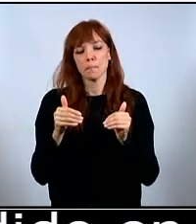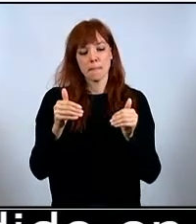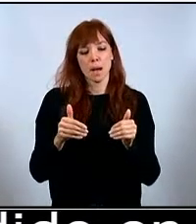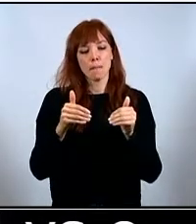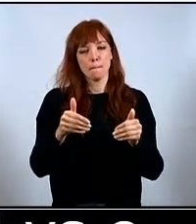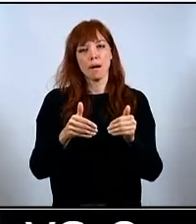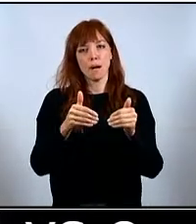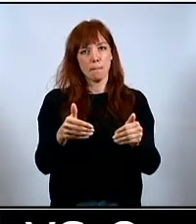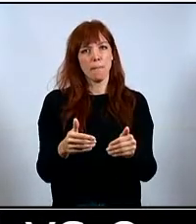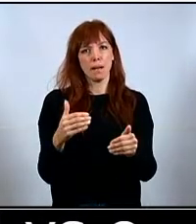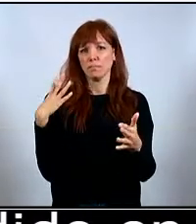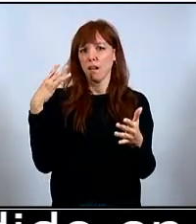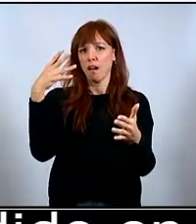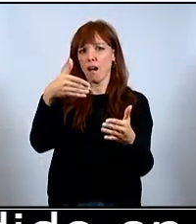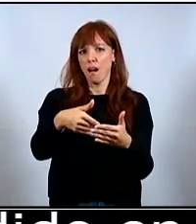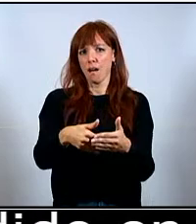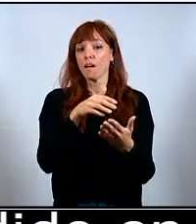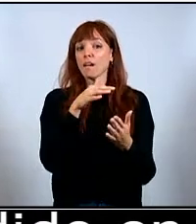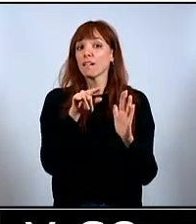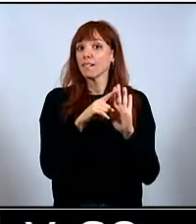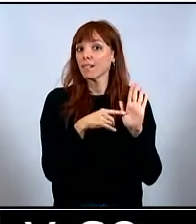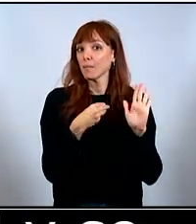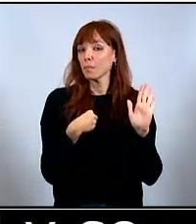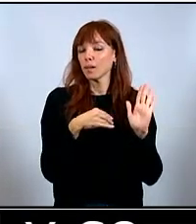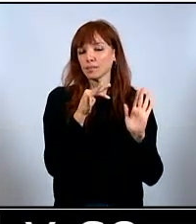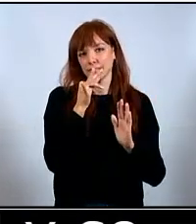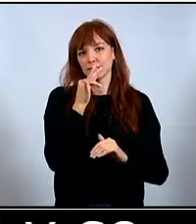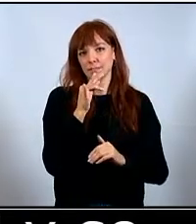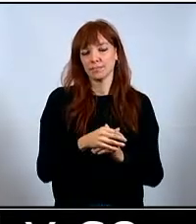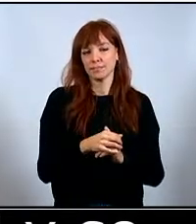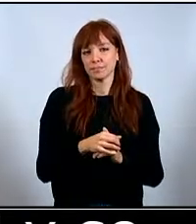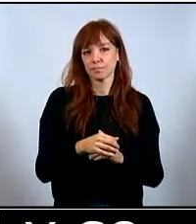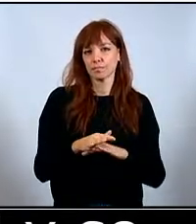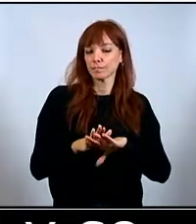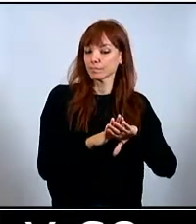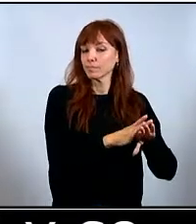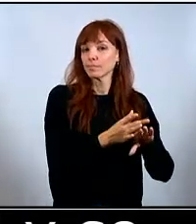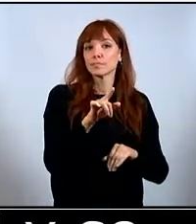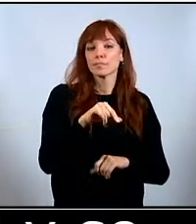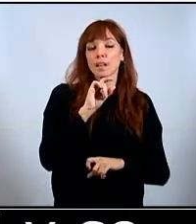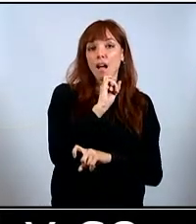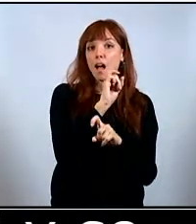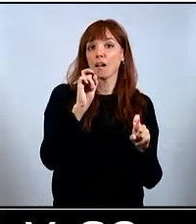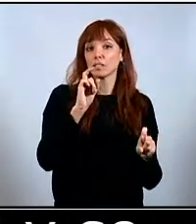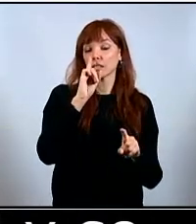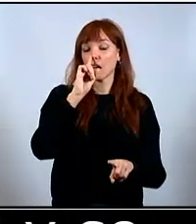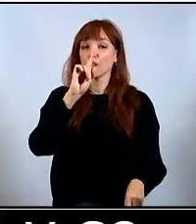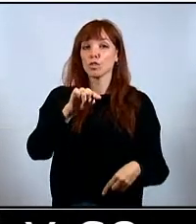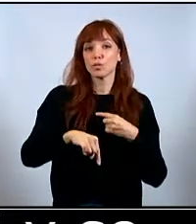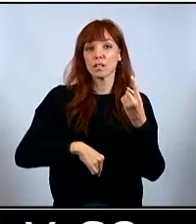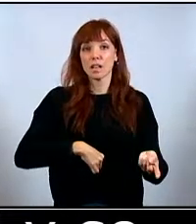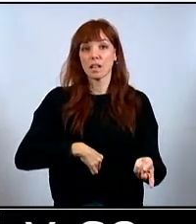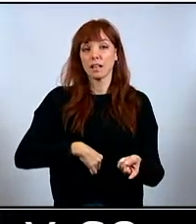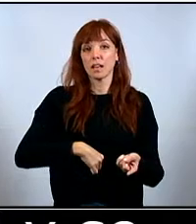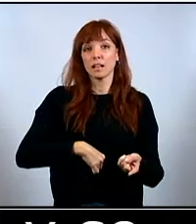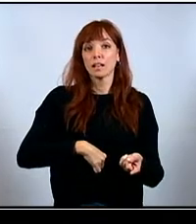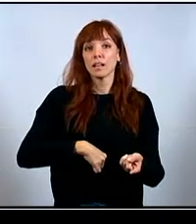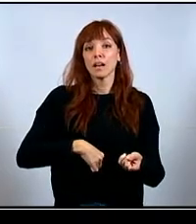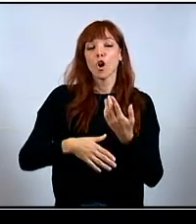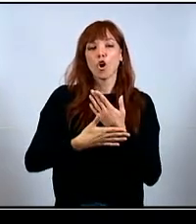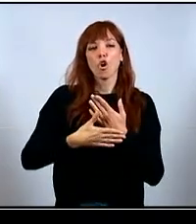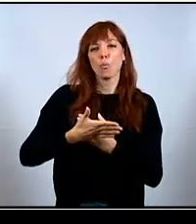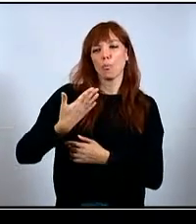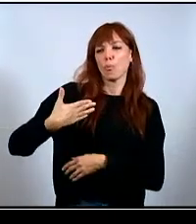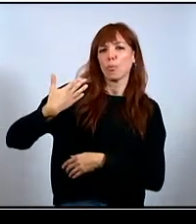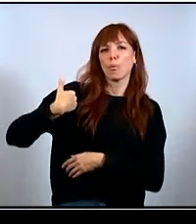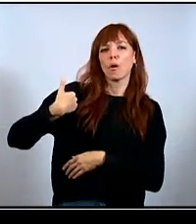actual, que actualmente siguen vigentes. Por otro lado, comunicarles que el año siguiente, en el 22, el Gobierno decidió